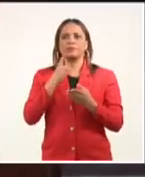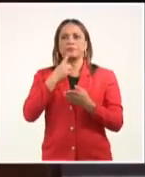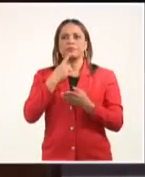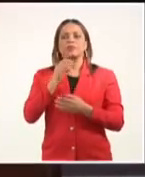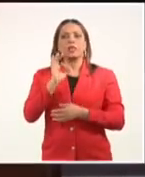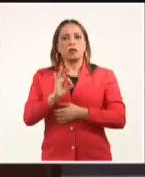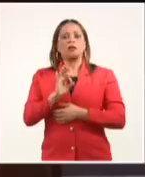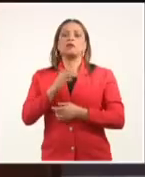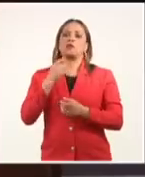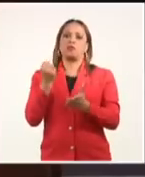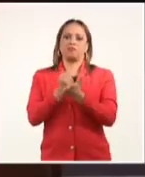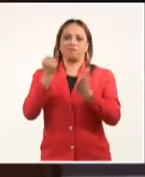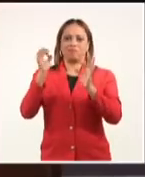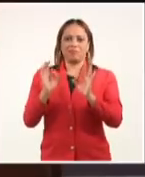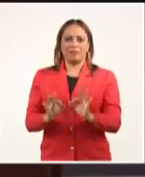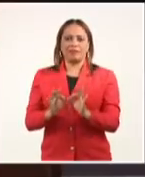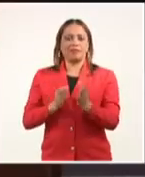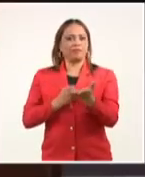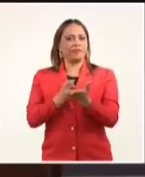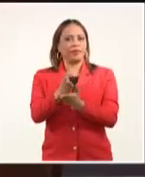lo garantizará.